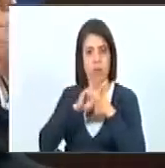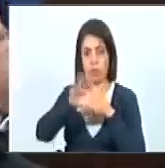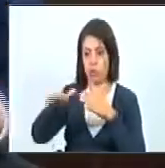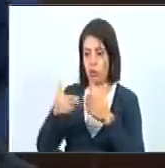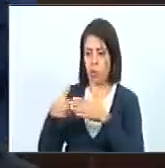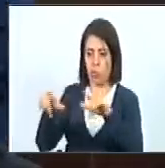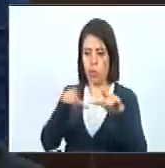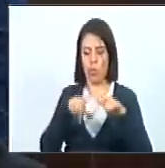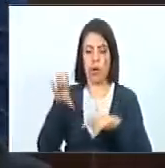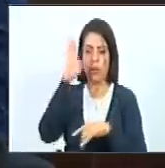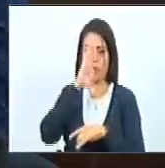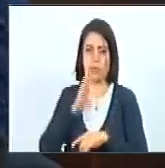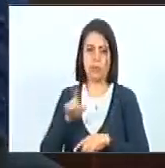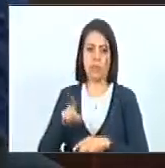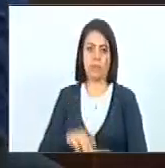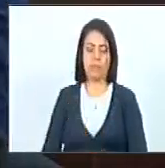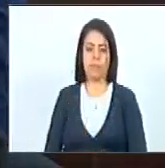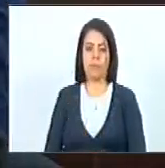los puntos de Brasil.